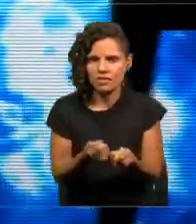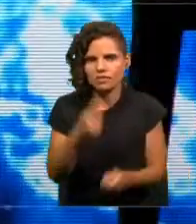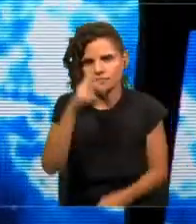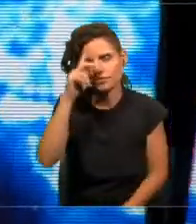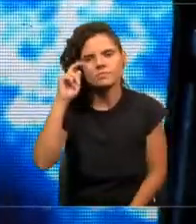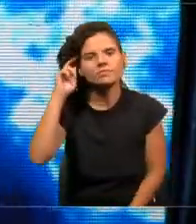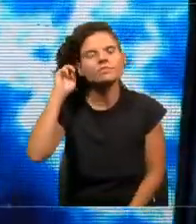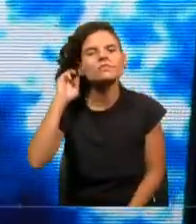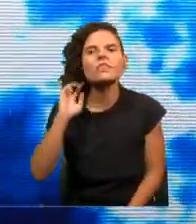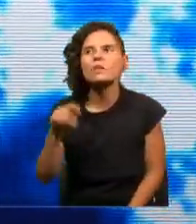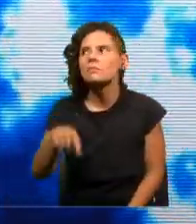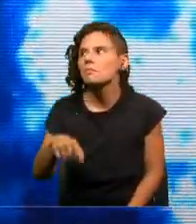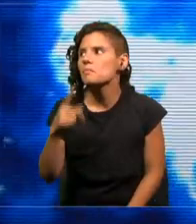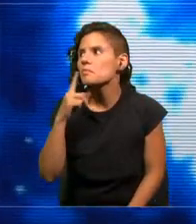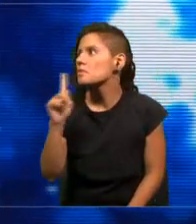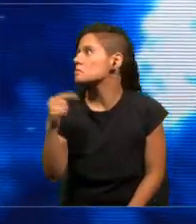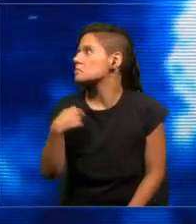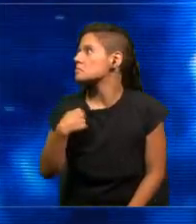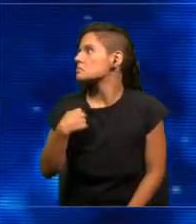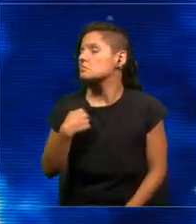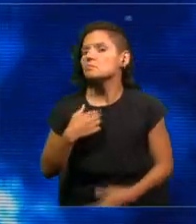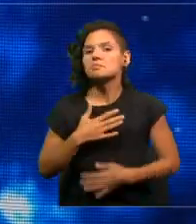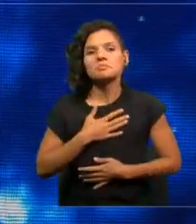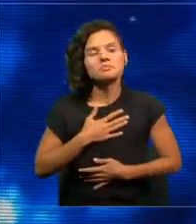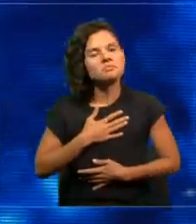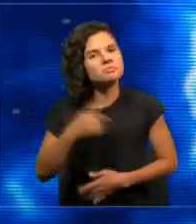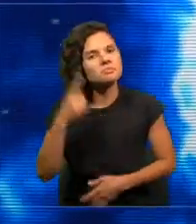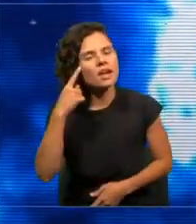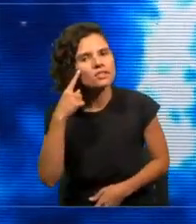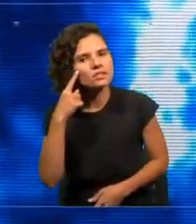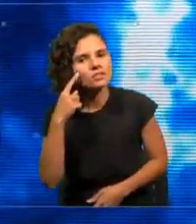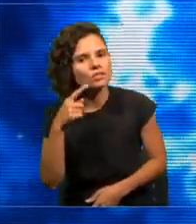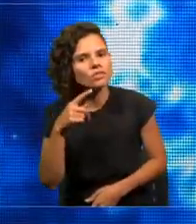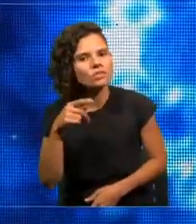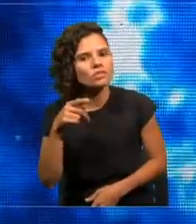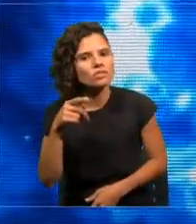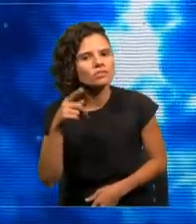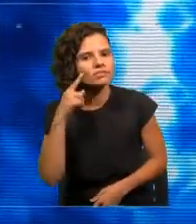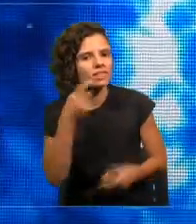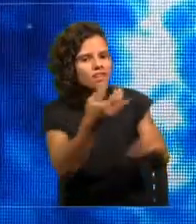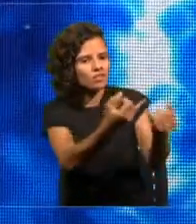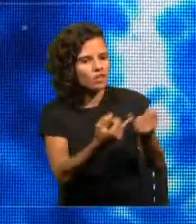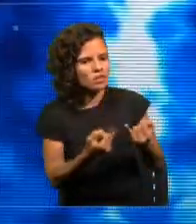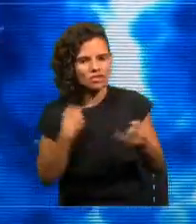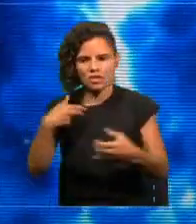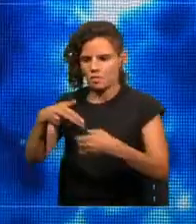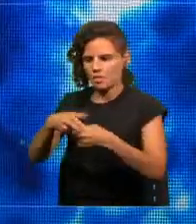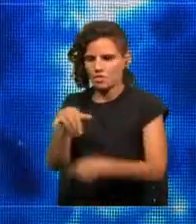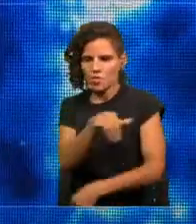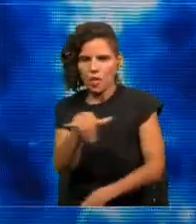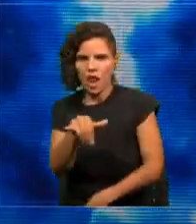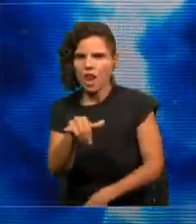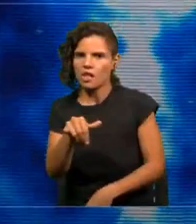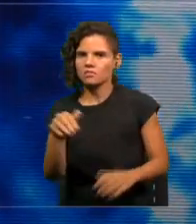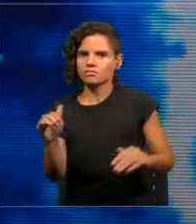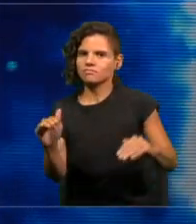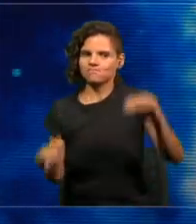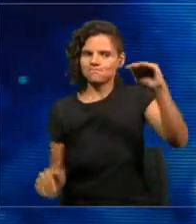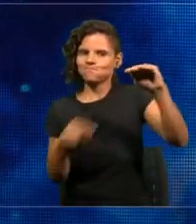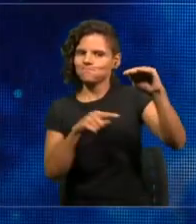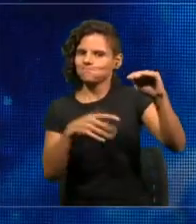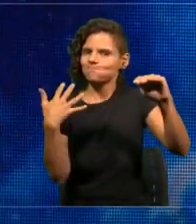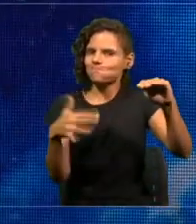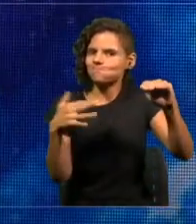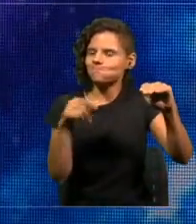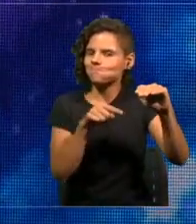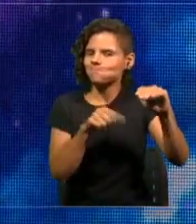en mi punto de vista creo que eso más que el petróleo y aquí quizás